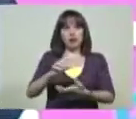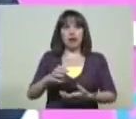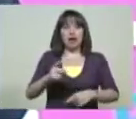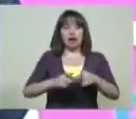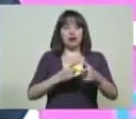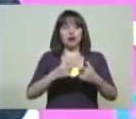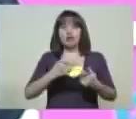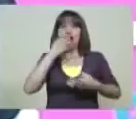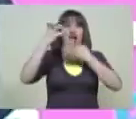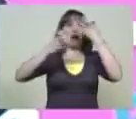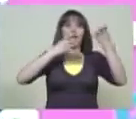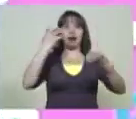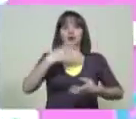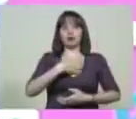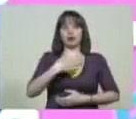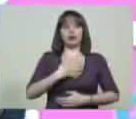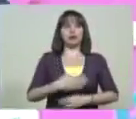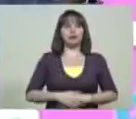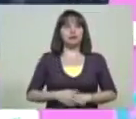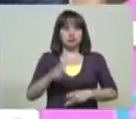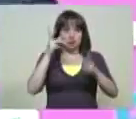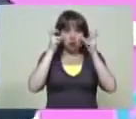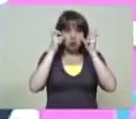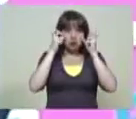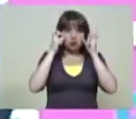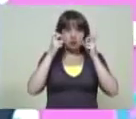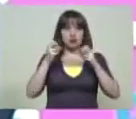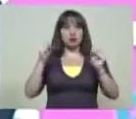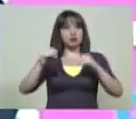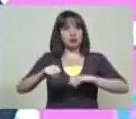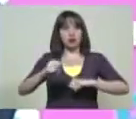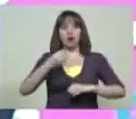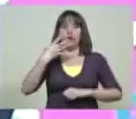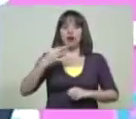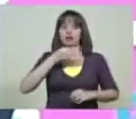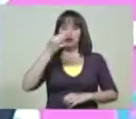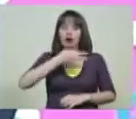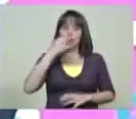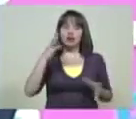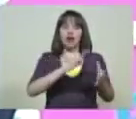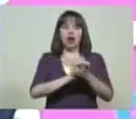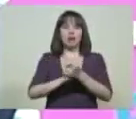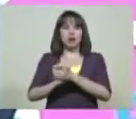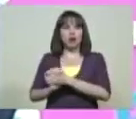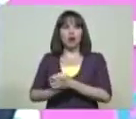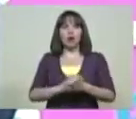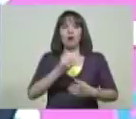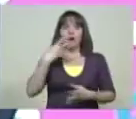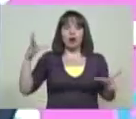escuchan buenas tardes buenas noches camaradas